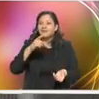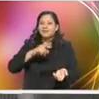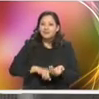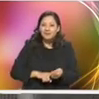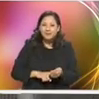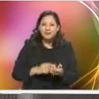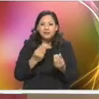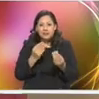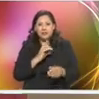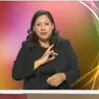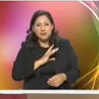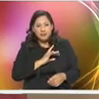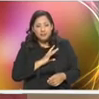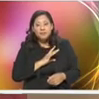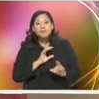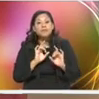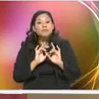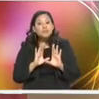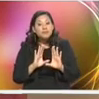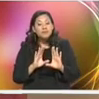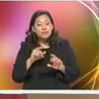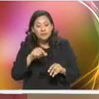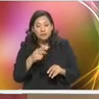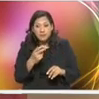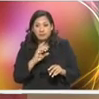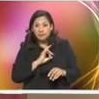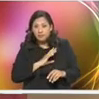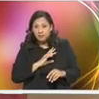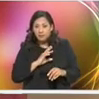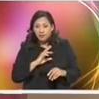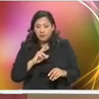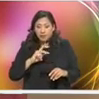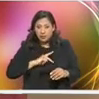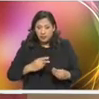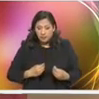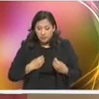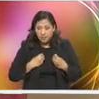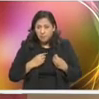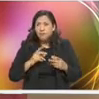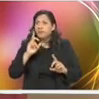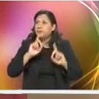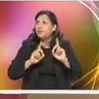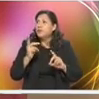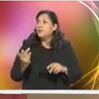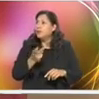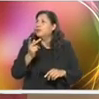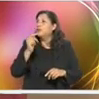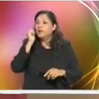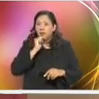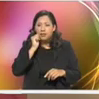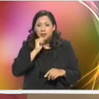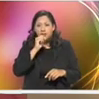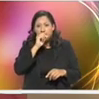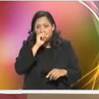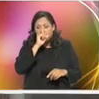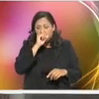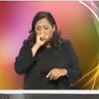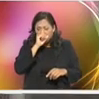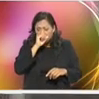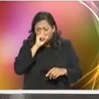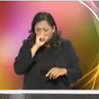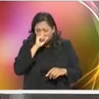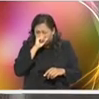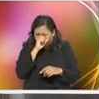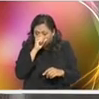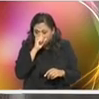llenos de temor, resulta que en este temor a la vida, a vivir la vida y el cuestionamiento, se dan cuenta que lo que tienen que hacer es